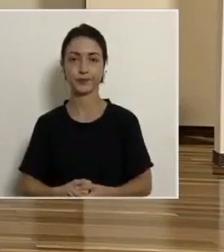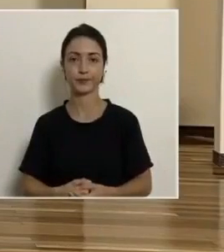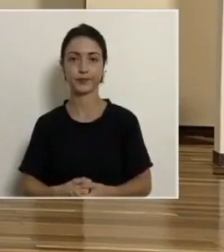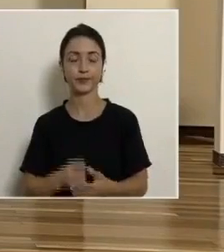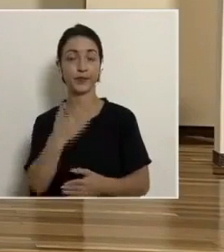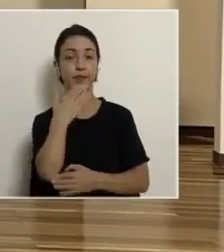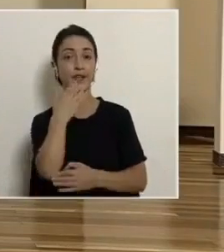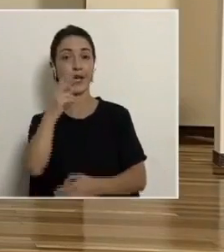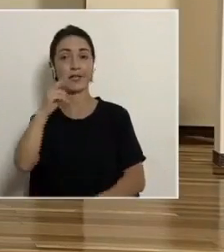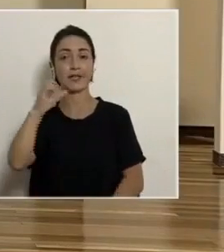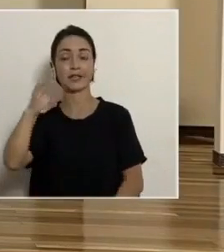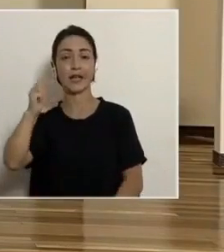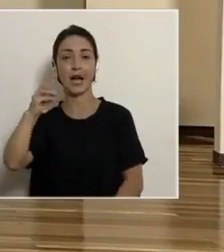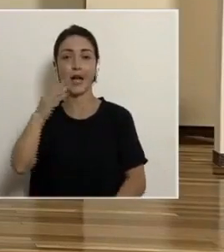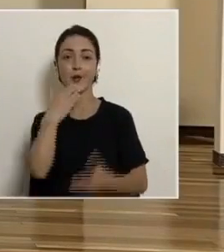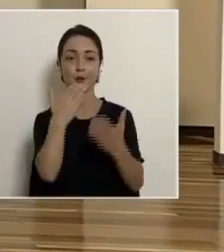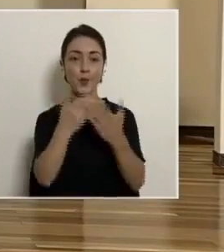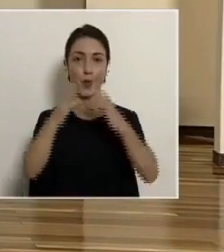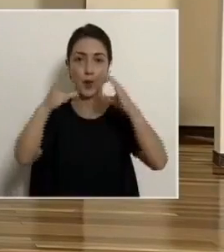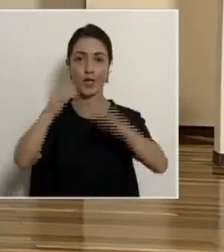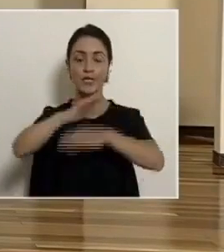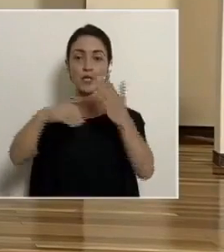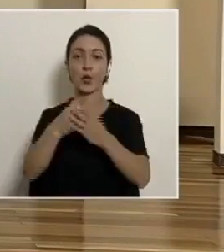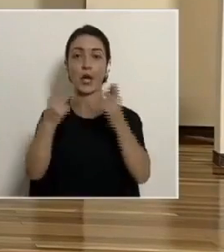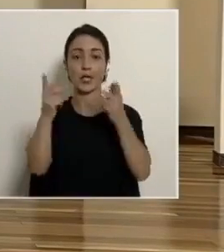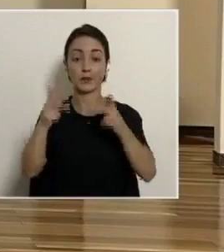Gracias, don Ricardo. Muy buenas tardes a los televidentes.